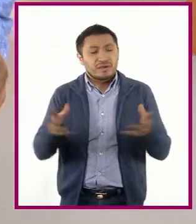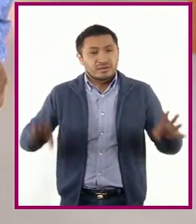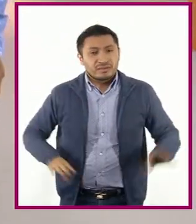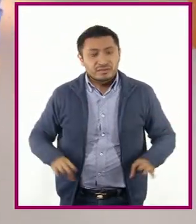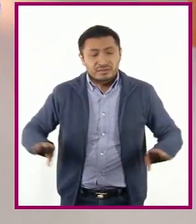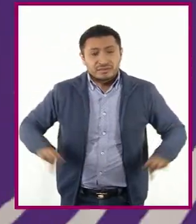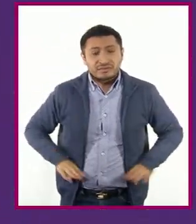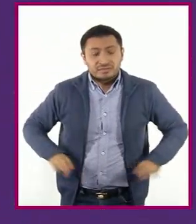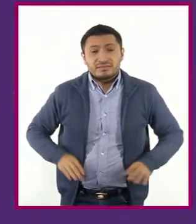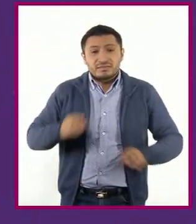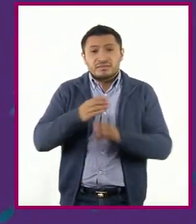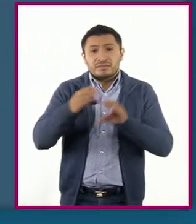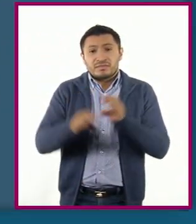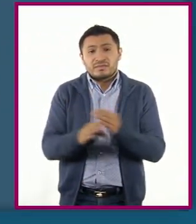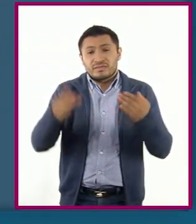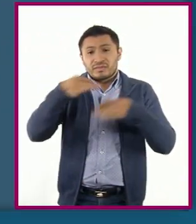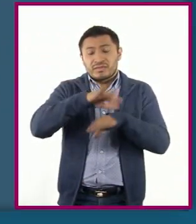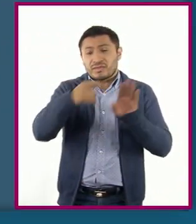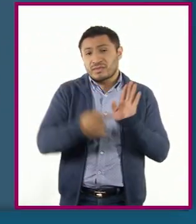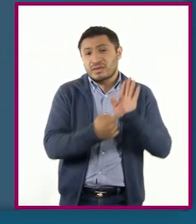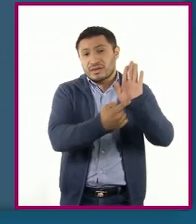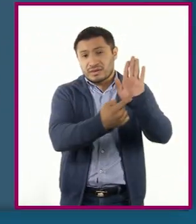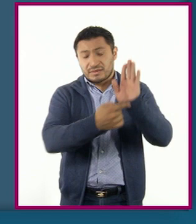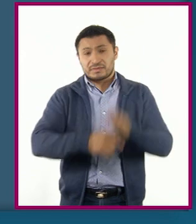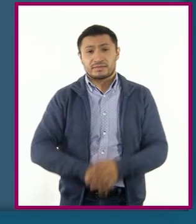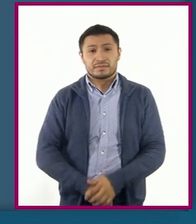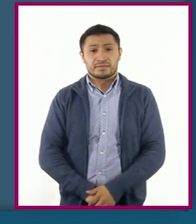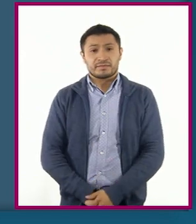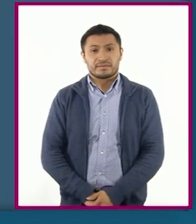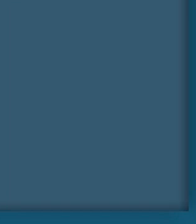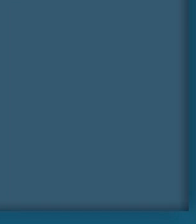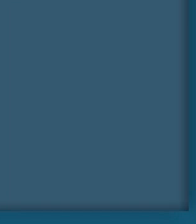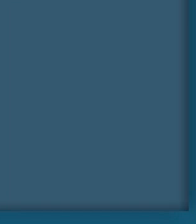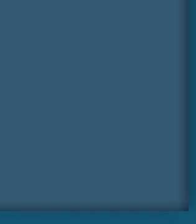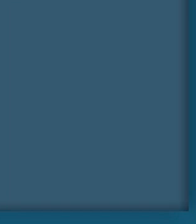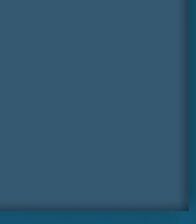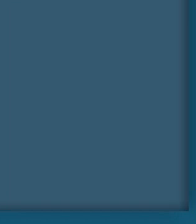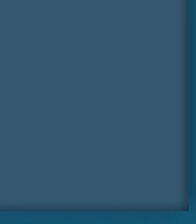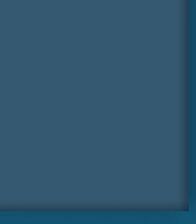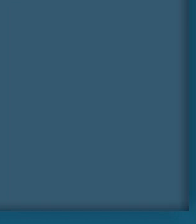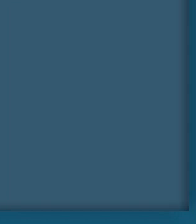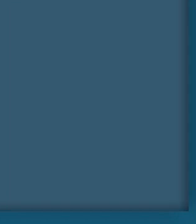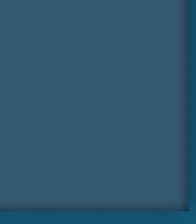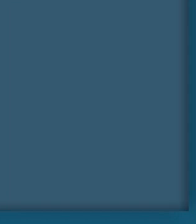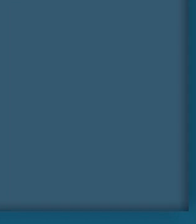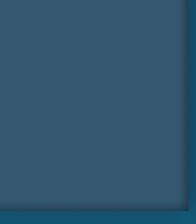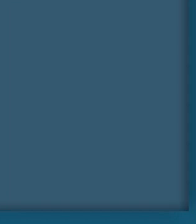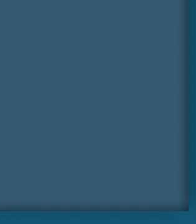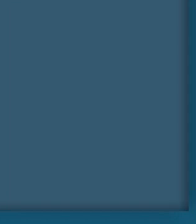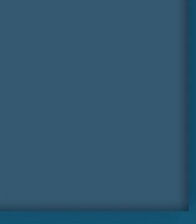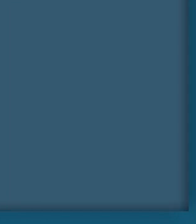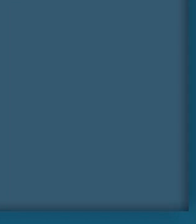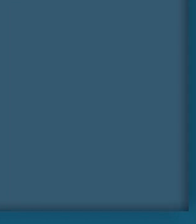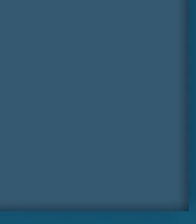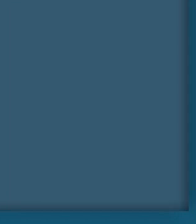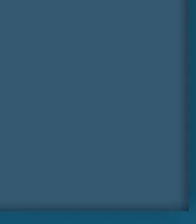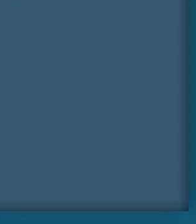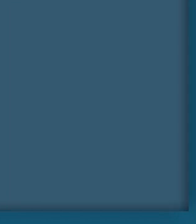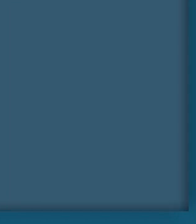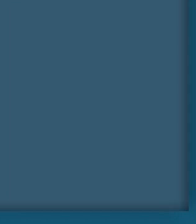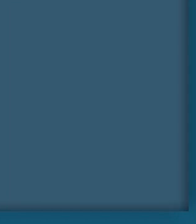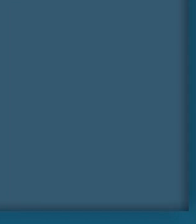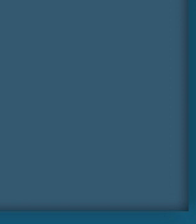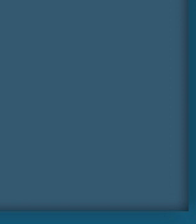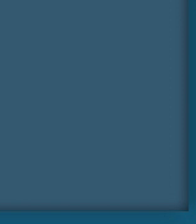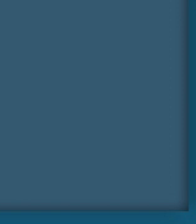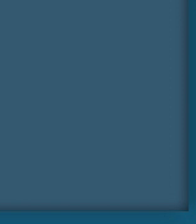con base en el modelo corpuscular de la materia. La materia está formada de átomos, los cuales se